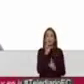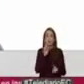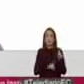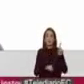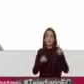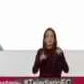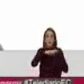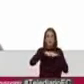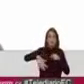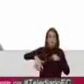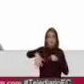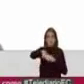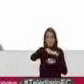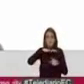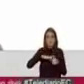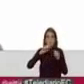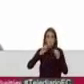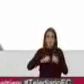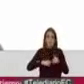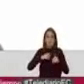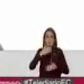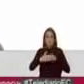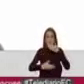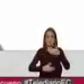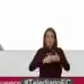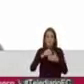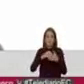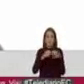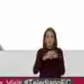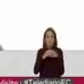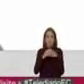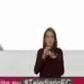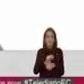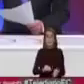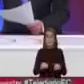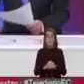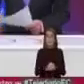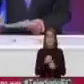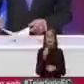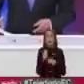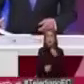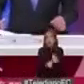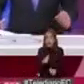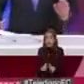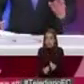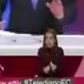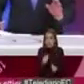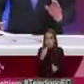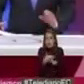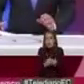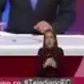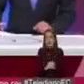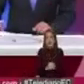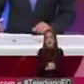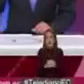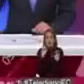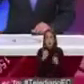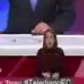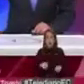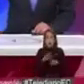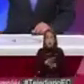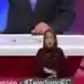recibiendo el mismo monto que se había contemplado en el presupuesto inicial del Estado. ¿Cuánto se podría obtener, por ejemplo, con la revisión de estas